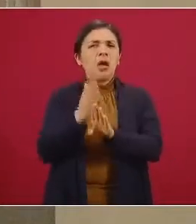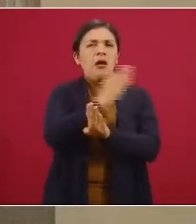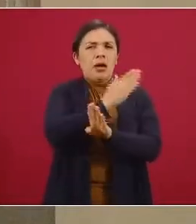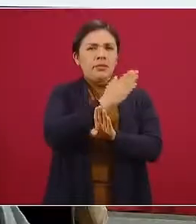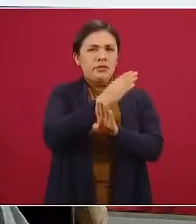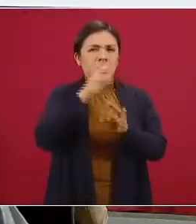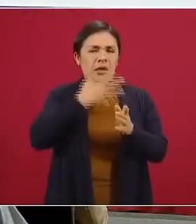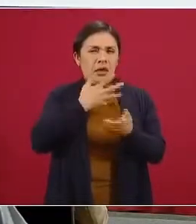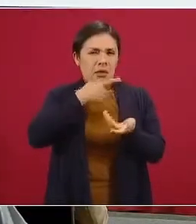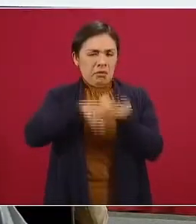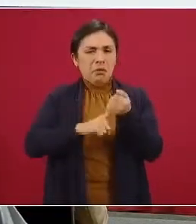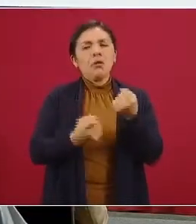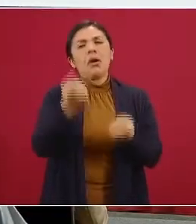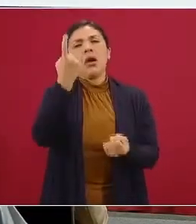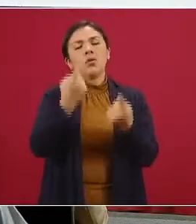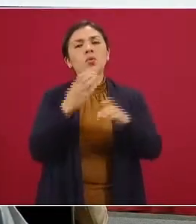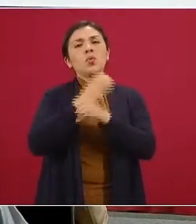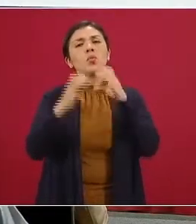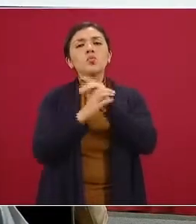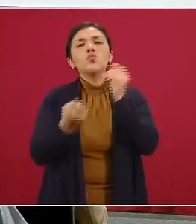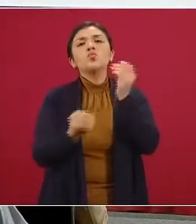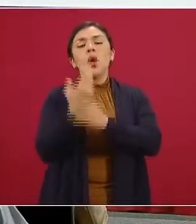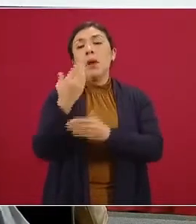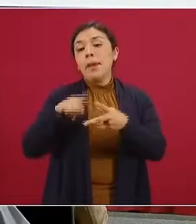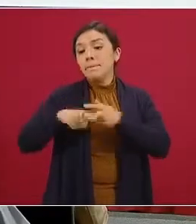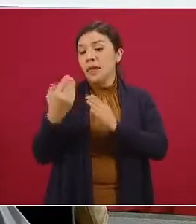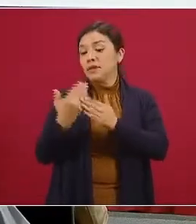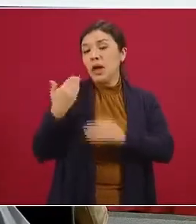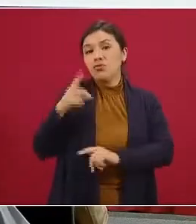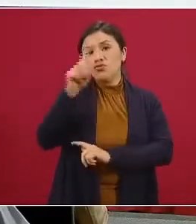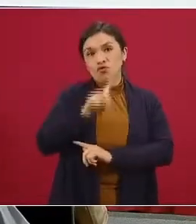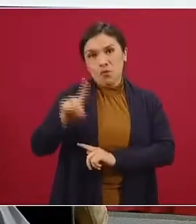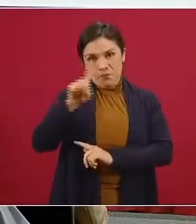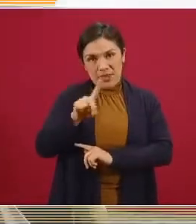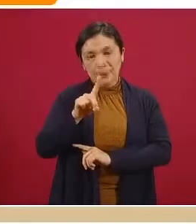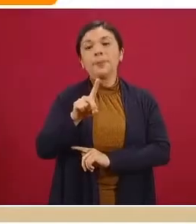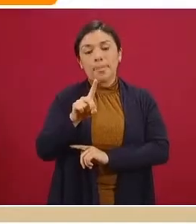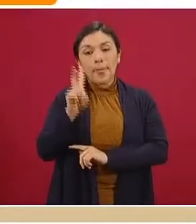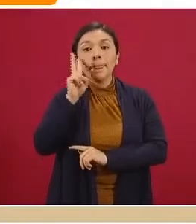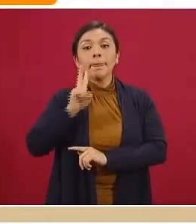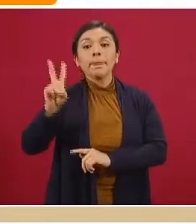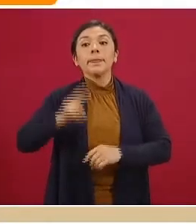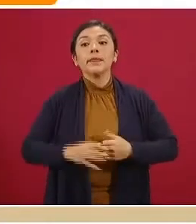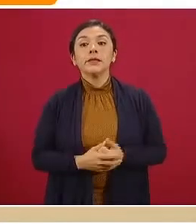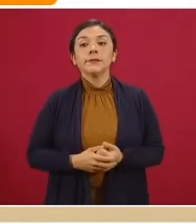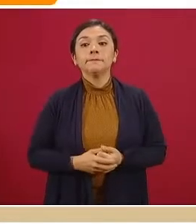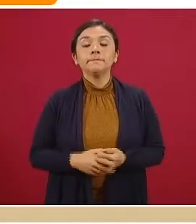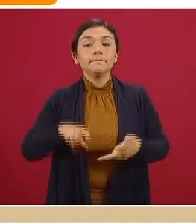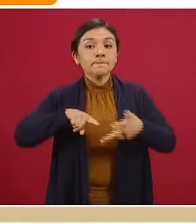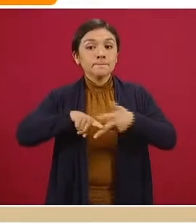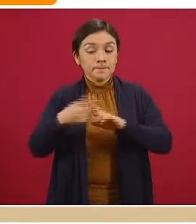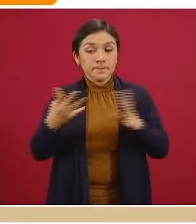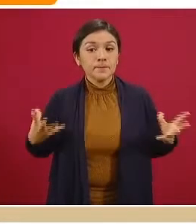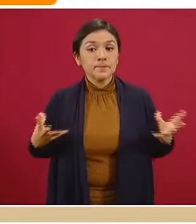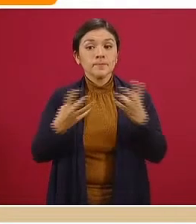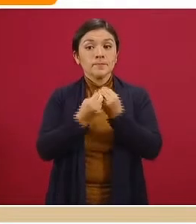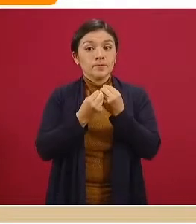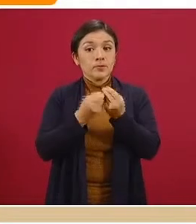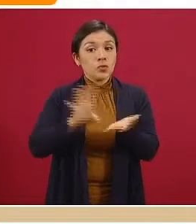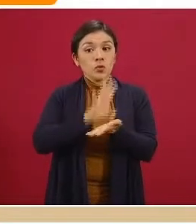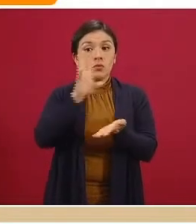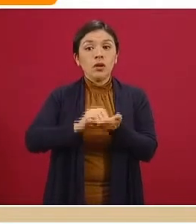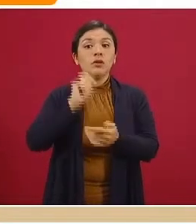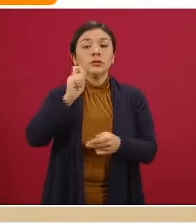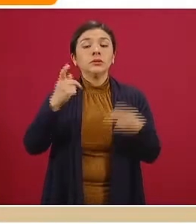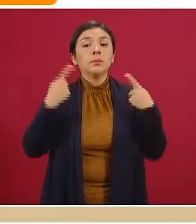en la gráfica anterior y algunos, como comentábamos desde el domingo, son nuevos. Empezamos con el total, que ahora le denominamos